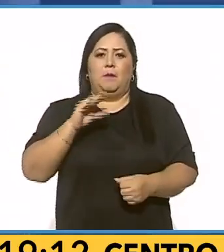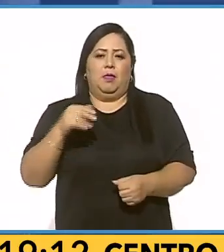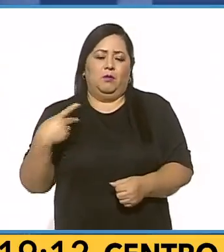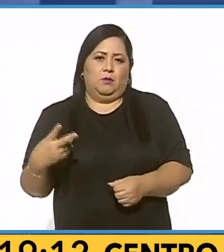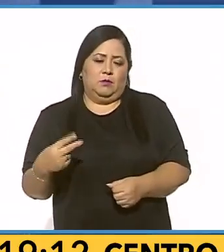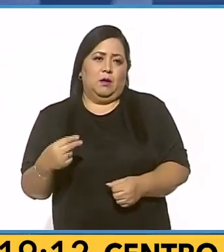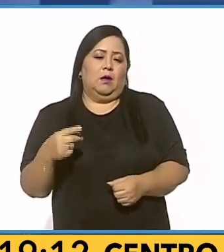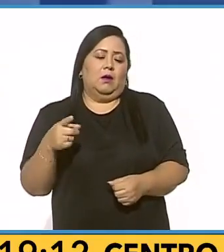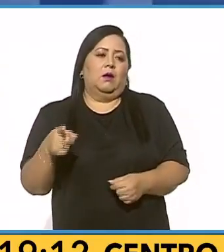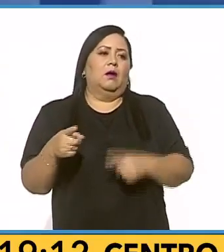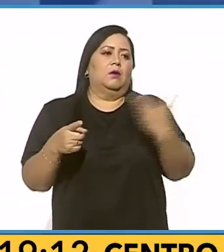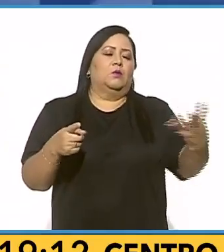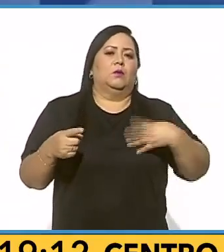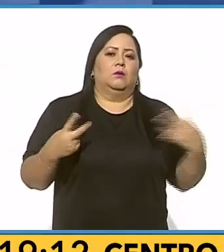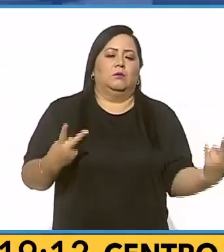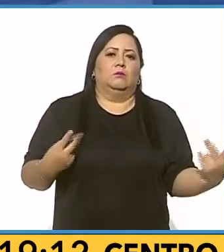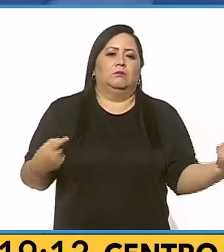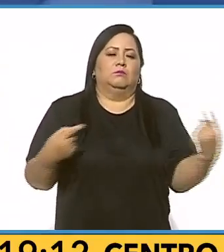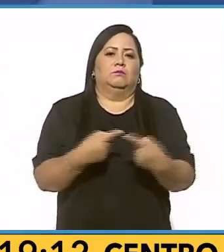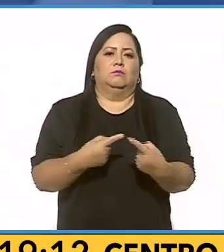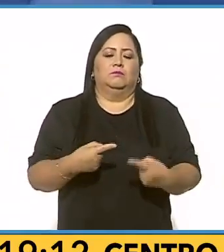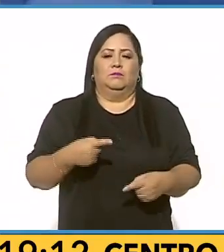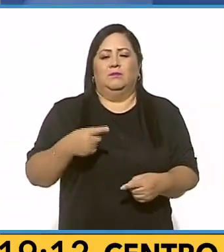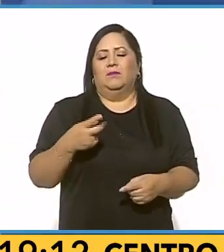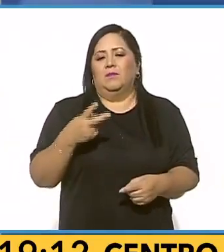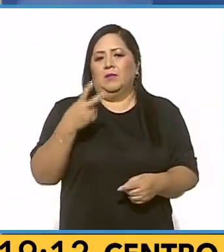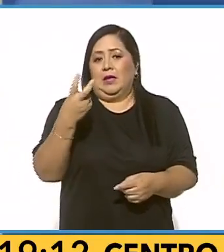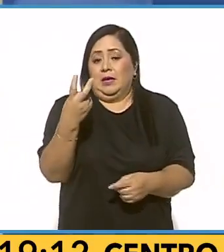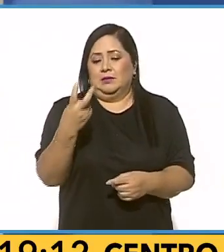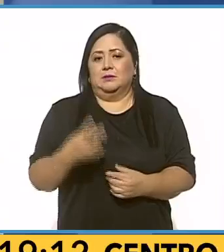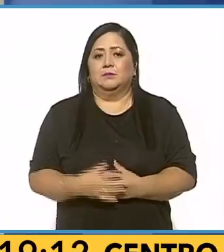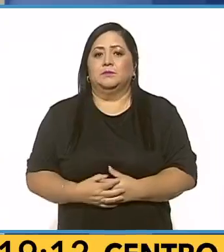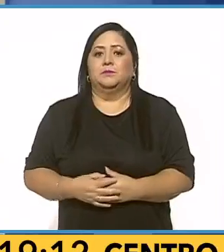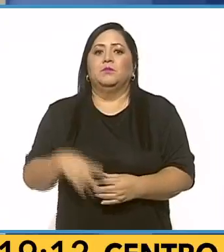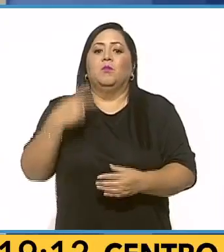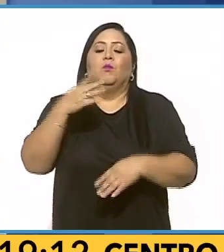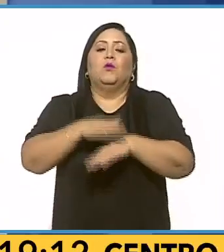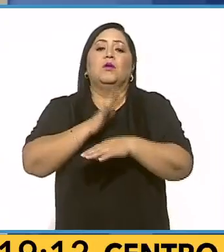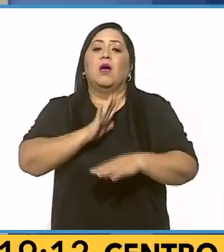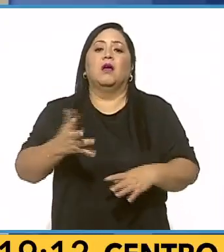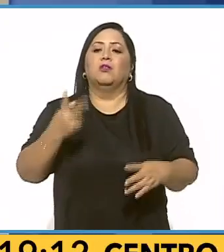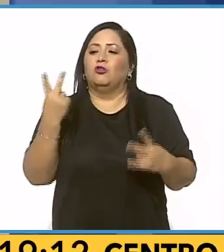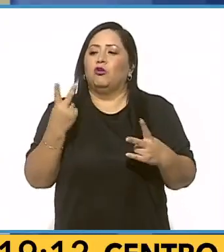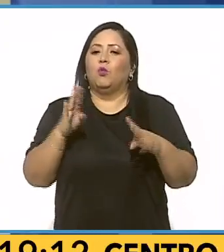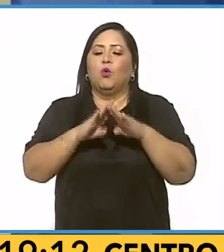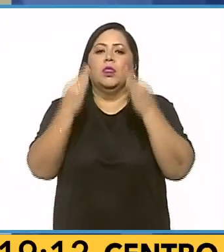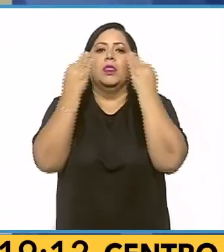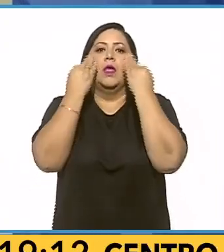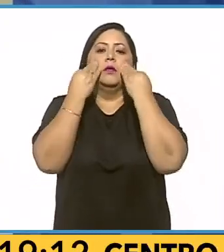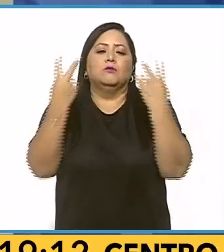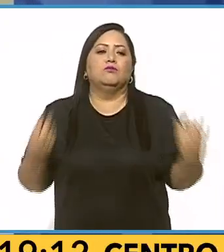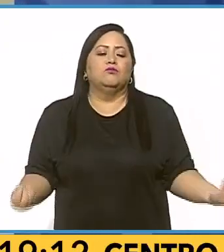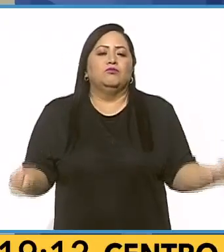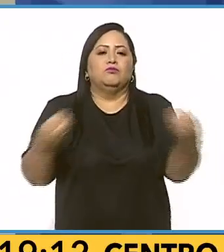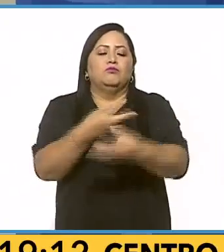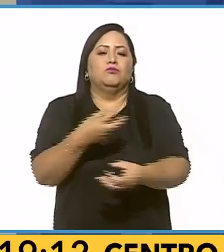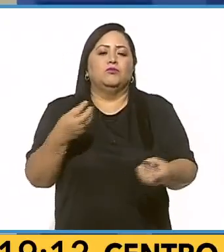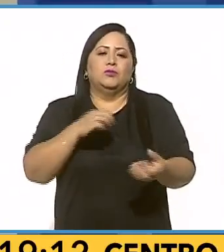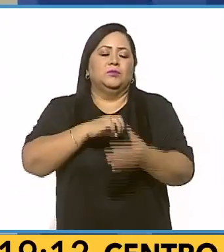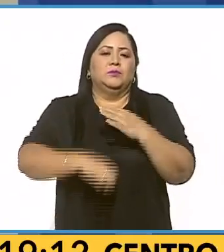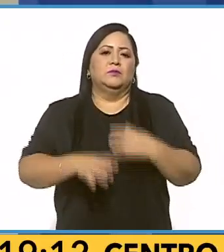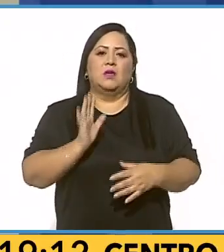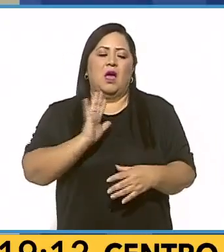Zambada vaya a salir avante de esto y más si ya son testigos colaboradores, como por lo menos en el caso de Ovidio ya